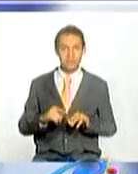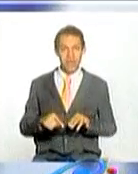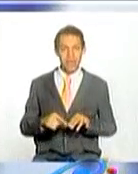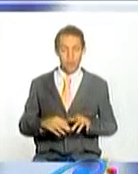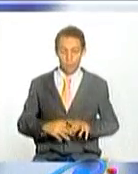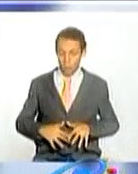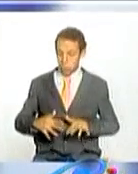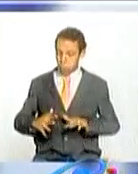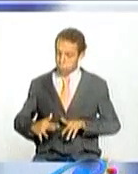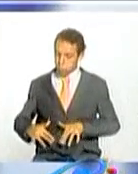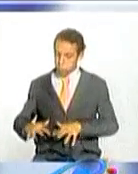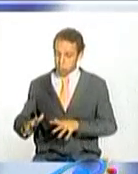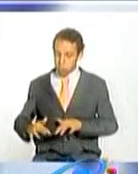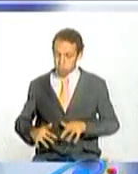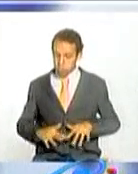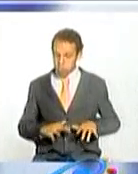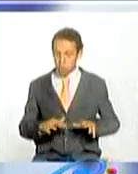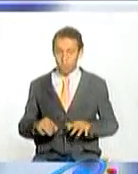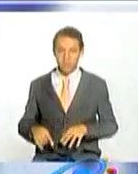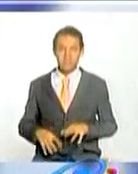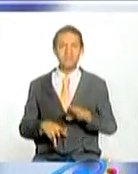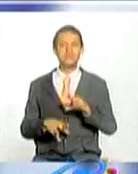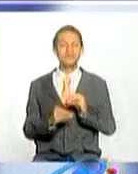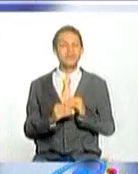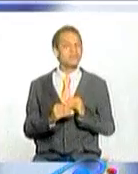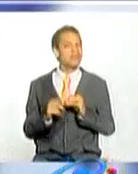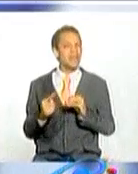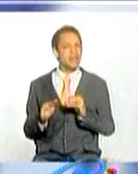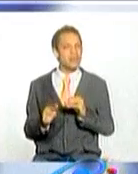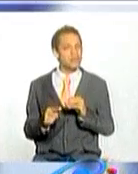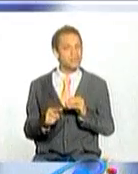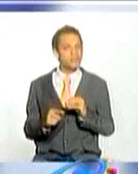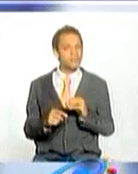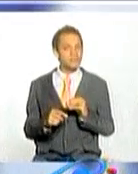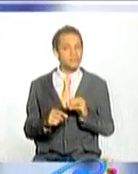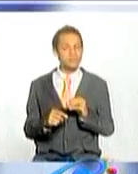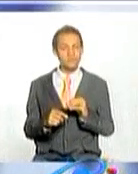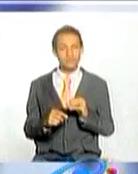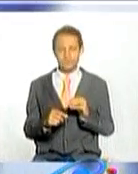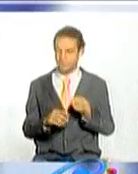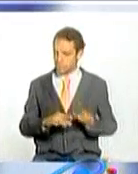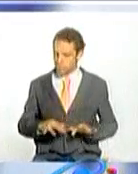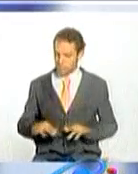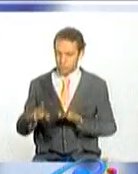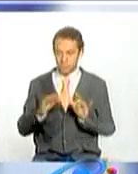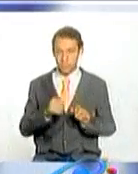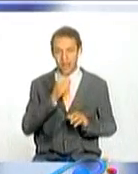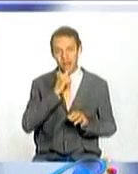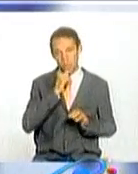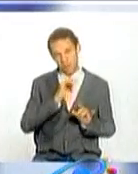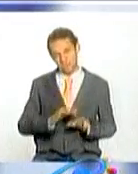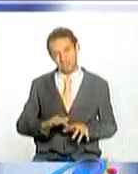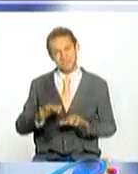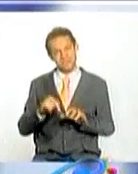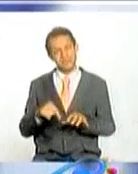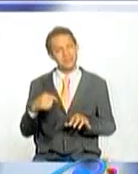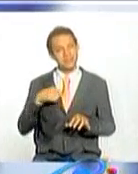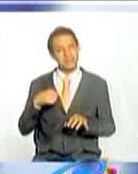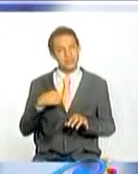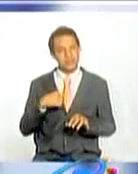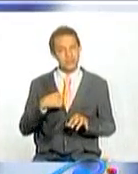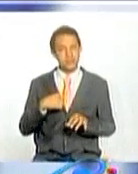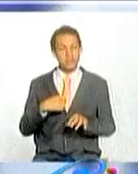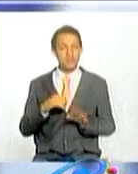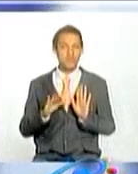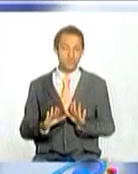¿sí?, que nos puede dar de pronto, nos puede indicar que se trate de una enfermedad